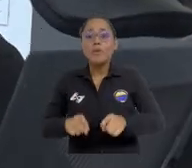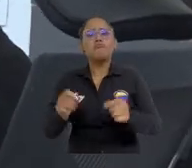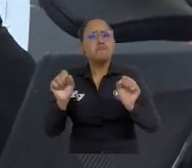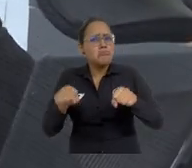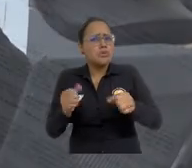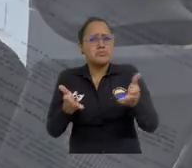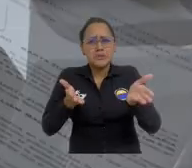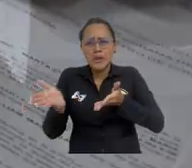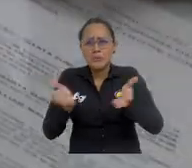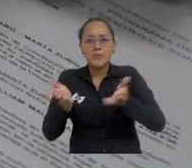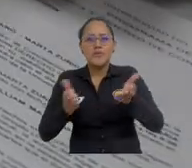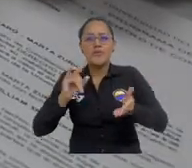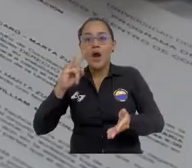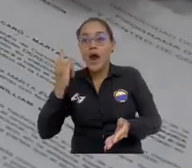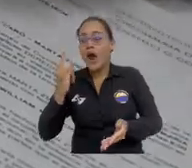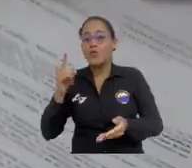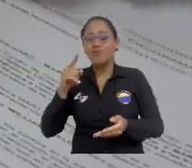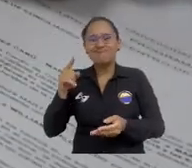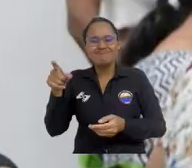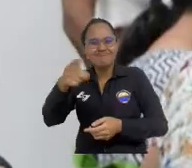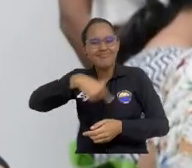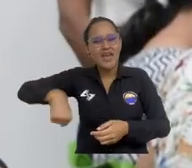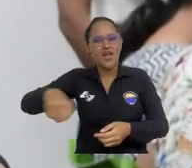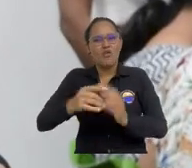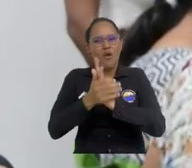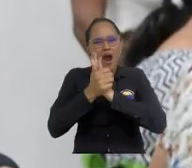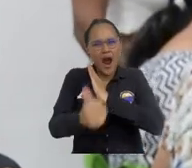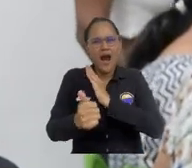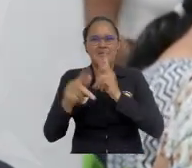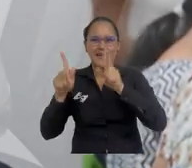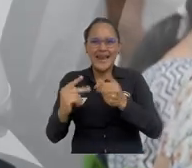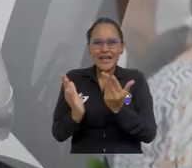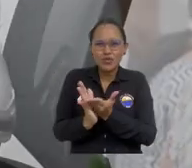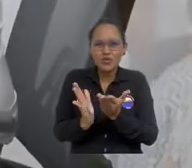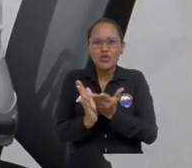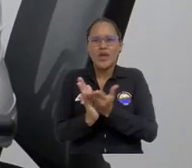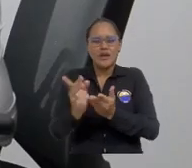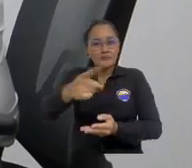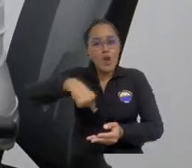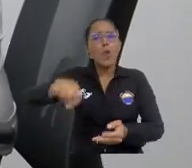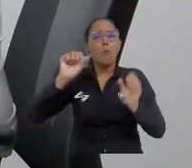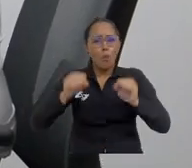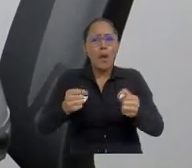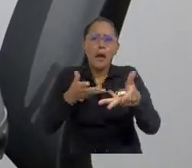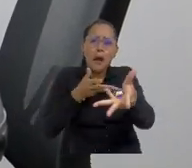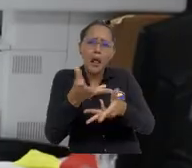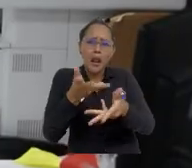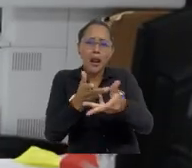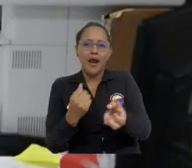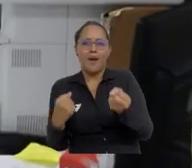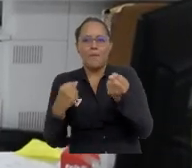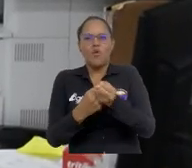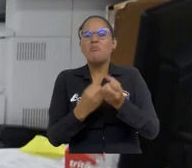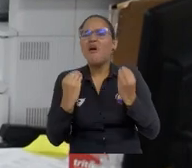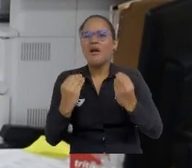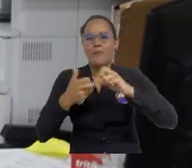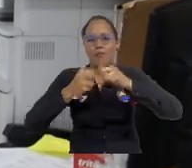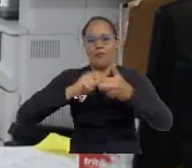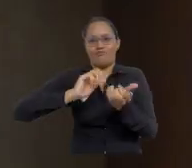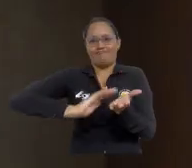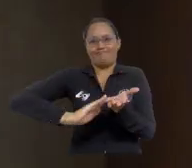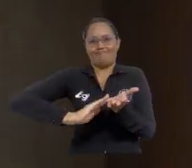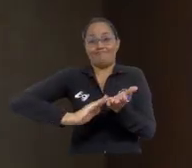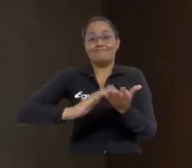conflictos. Además, pondrá al servicio profesionales con conocimiento en el tema y los estudiantes cumplirán labores de mediadores. Entonces, ¿qué mejor